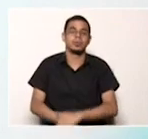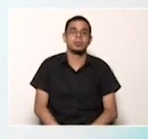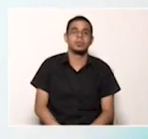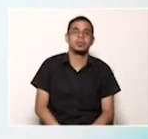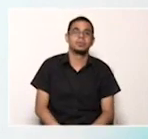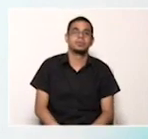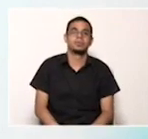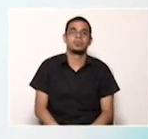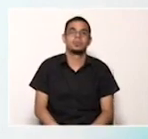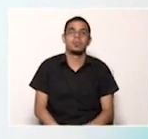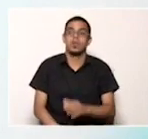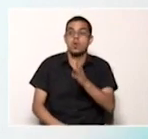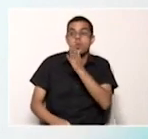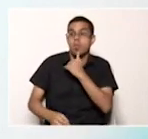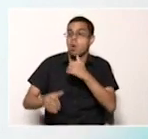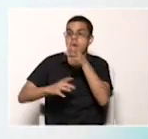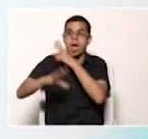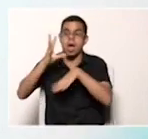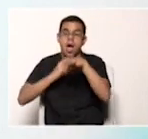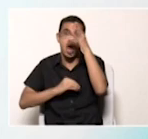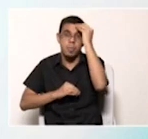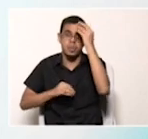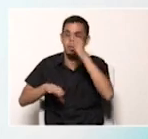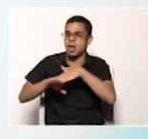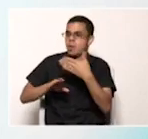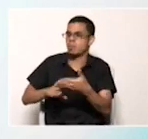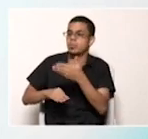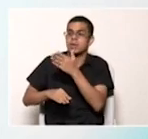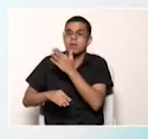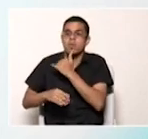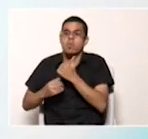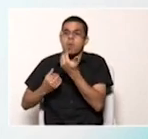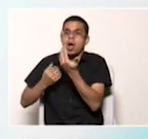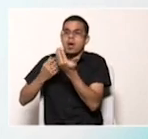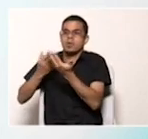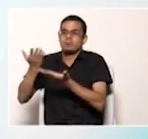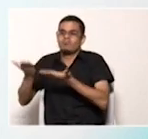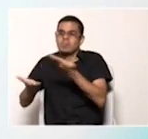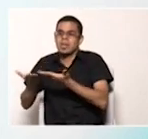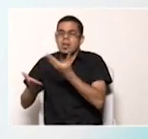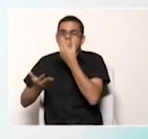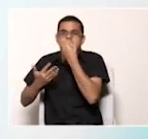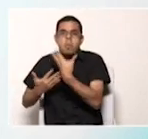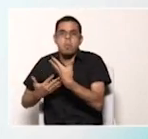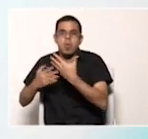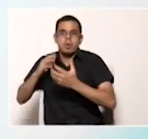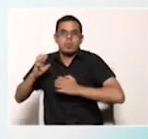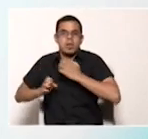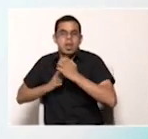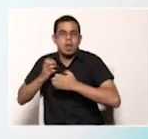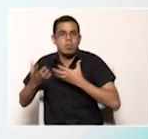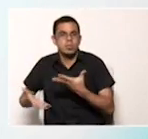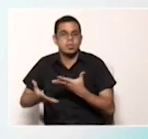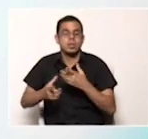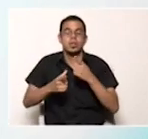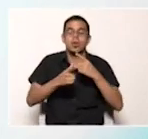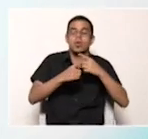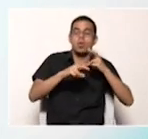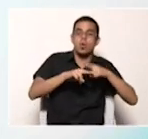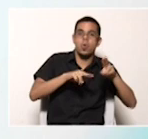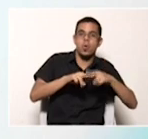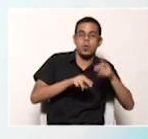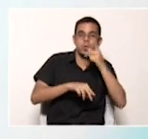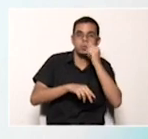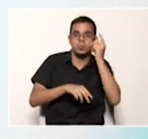se está realizando el aprendizaje en circunstancias favorables. Nuestros niños, niñas y